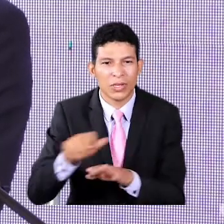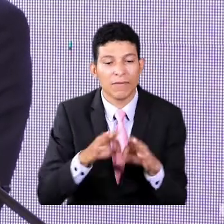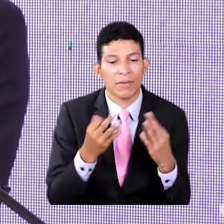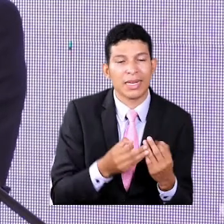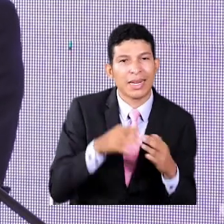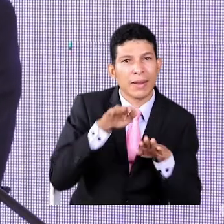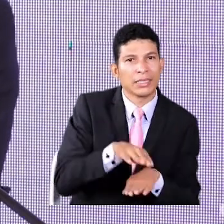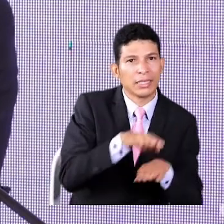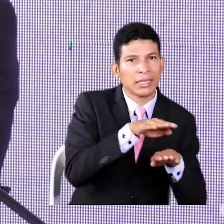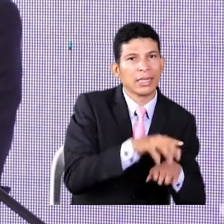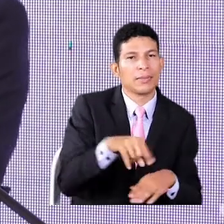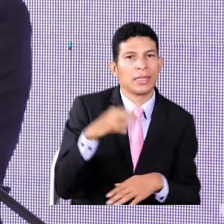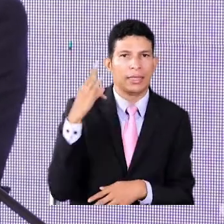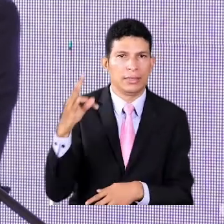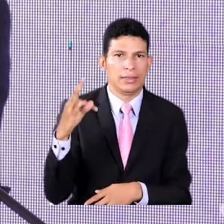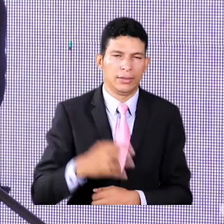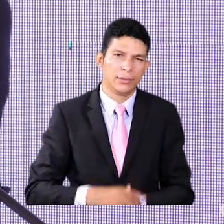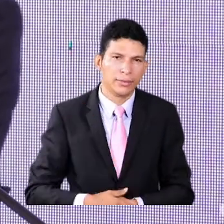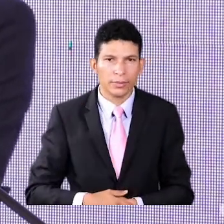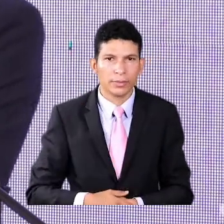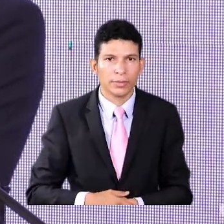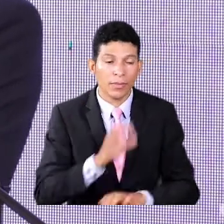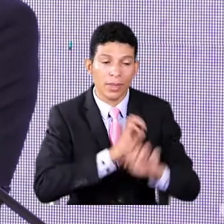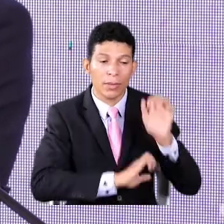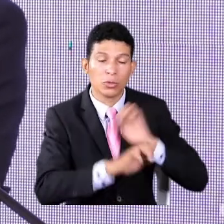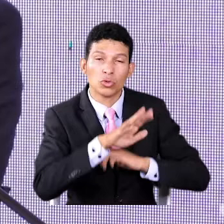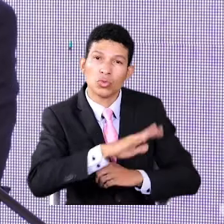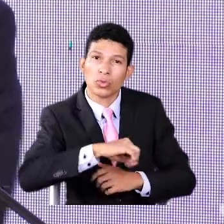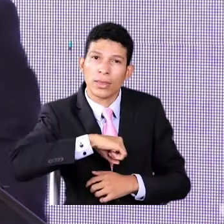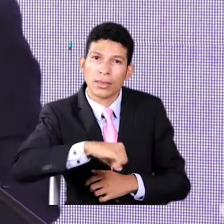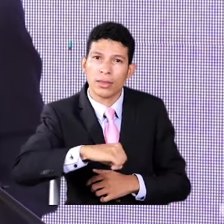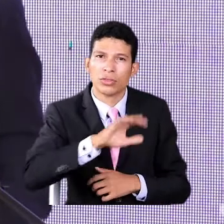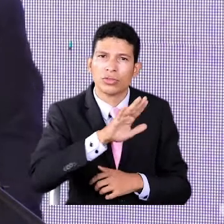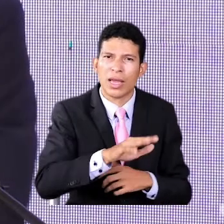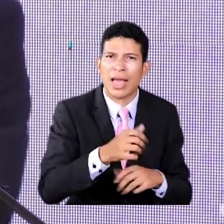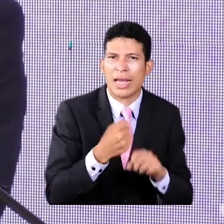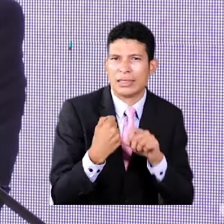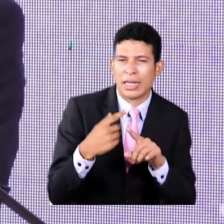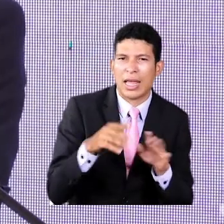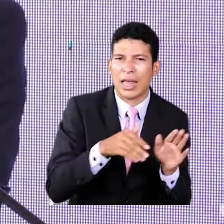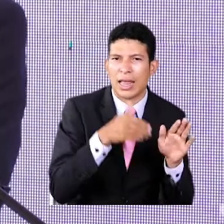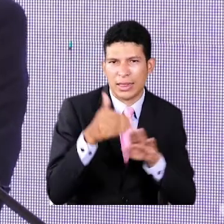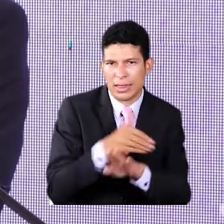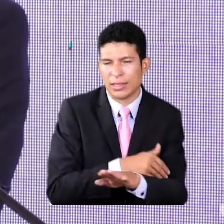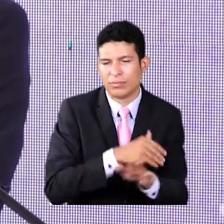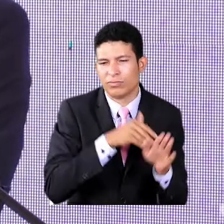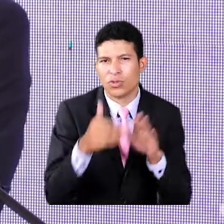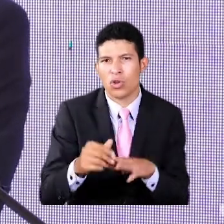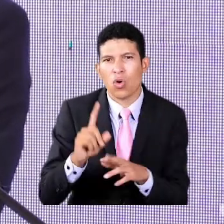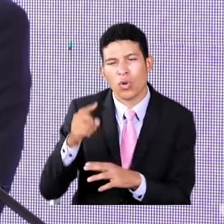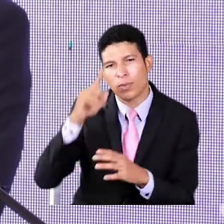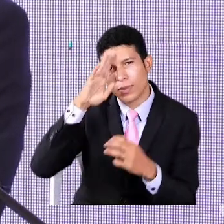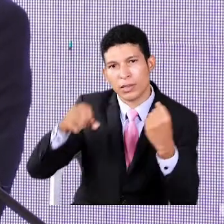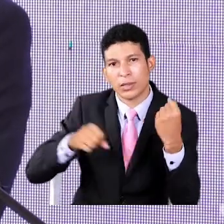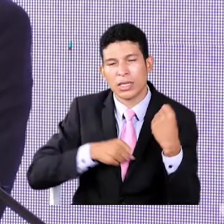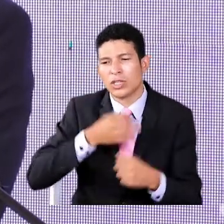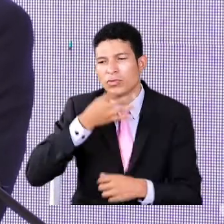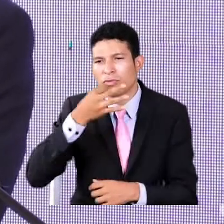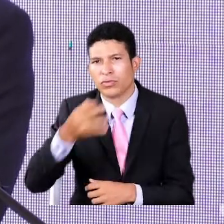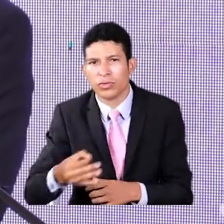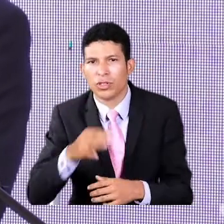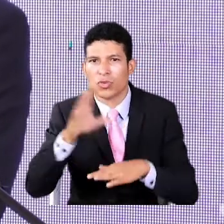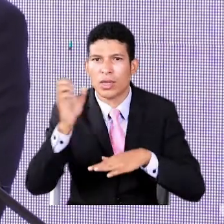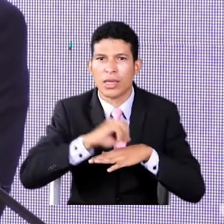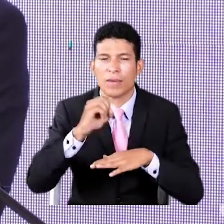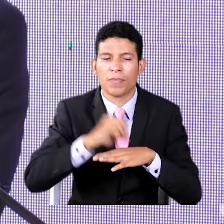testigos la defensa de los derechos de las víctimas de las ejecuciones y las denuncias ejercidas por familiares y organizaciones han tenido